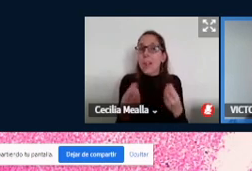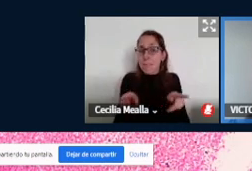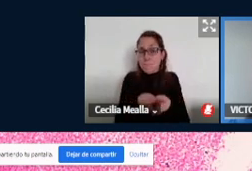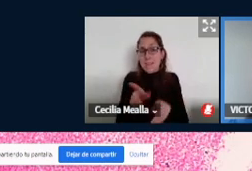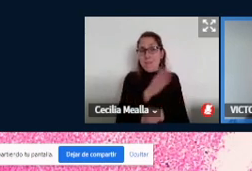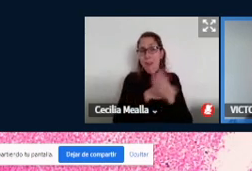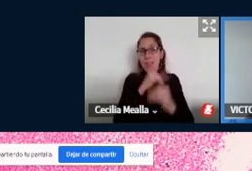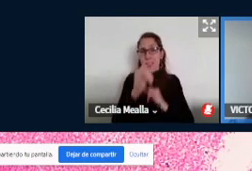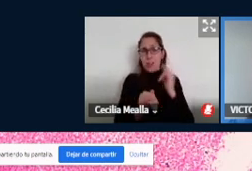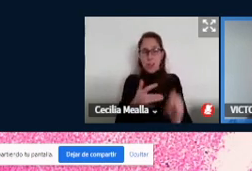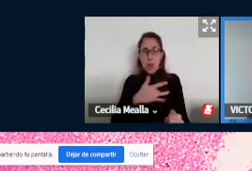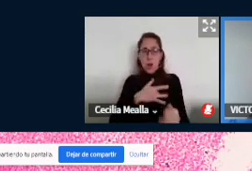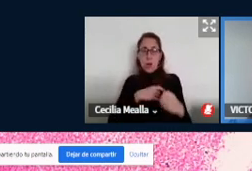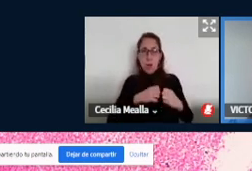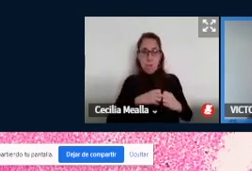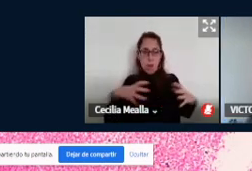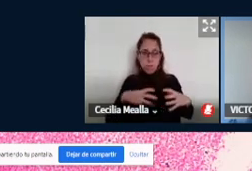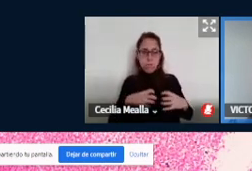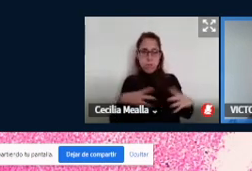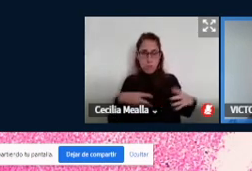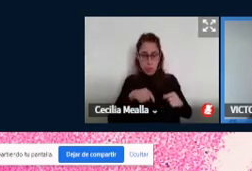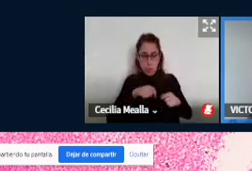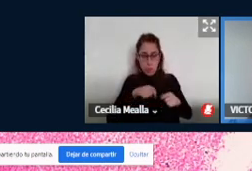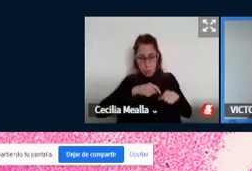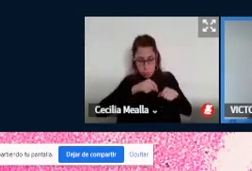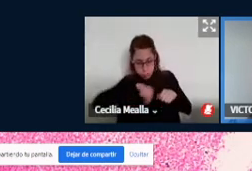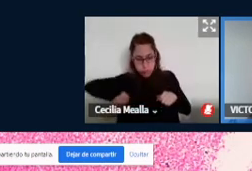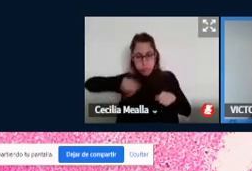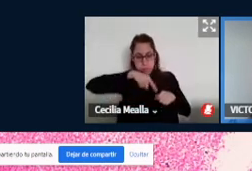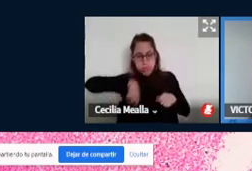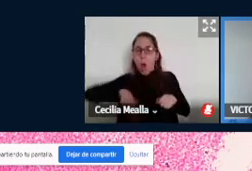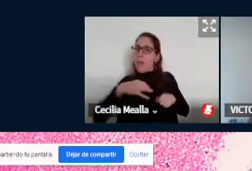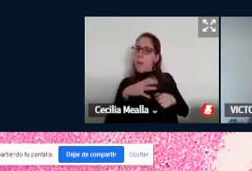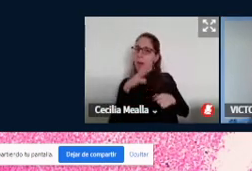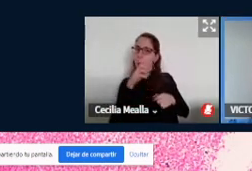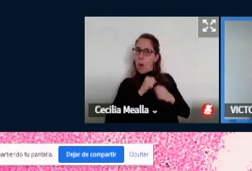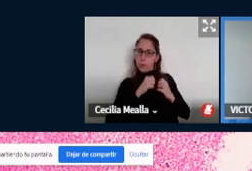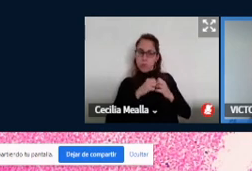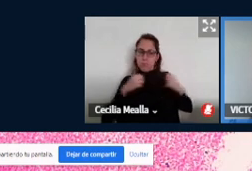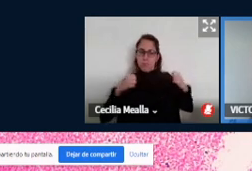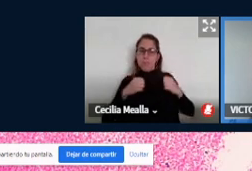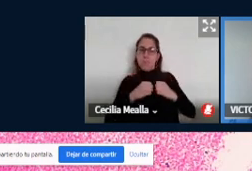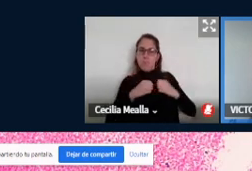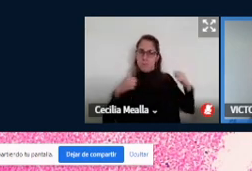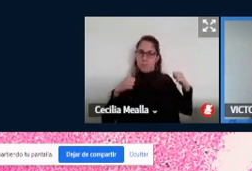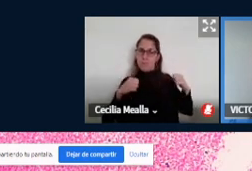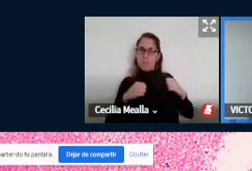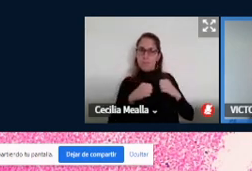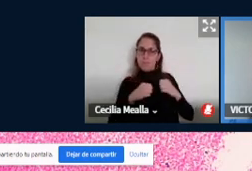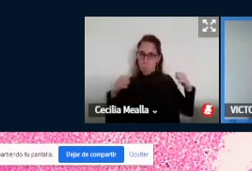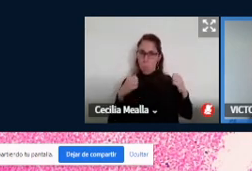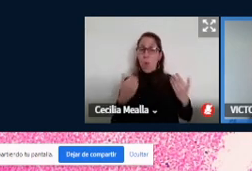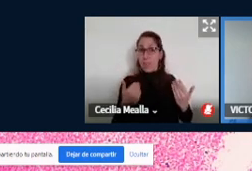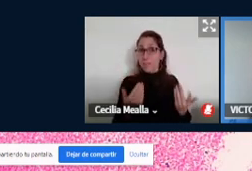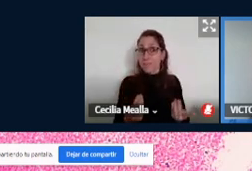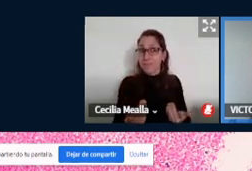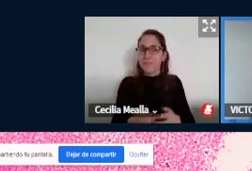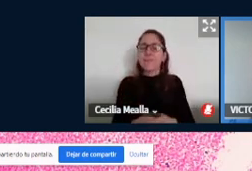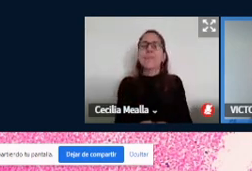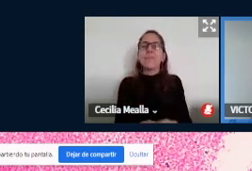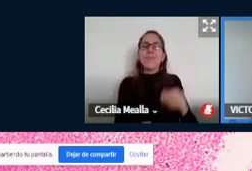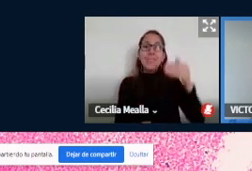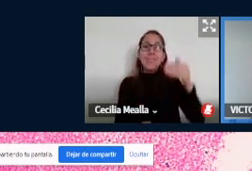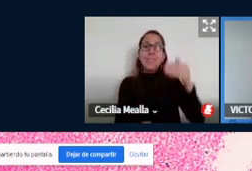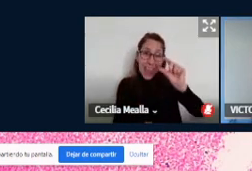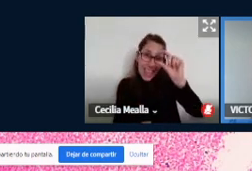del bombeo del corazón. ¿Sí? Bien, músculo liso. todo acá, toda esta capa. Ya acá estamos en la